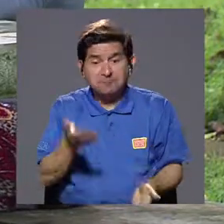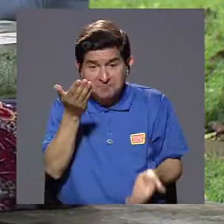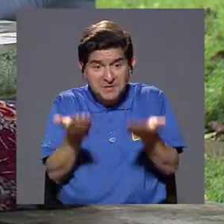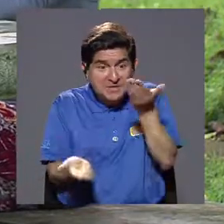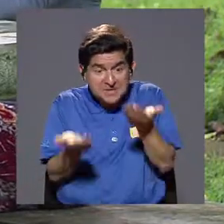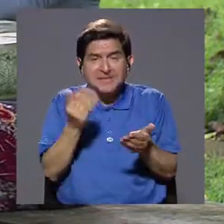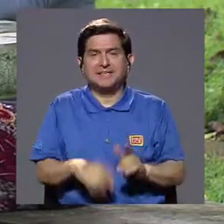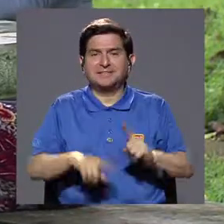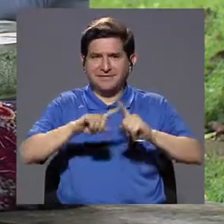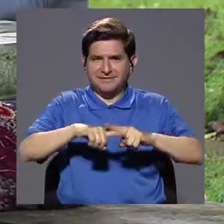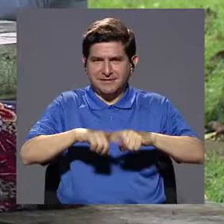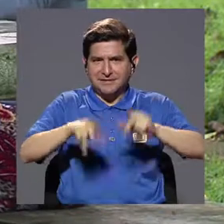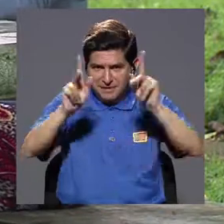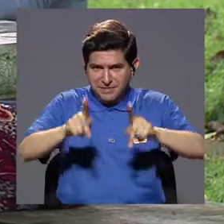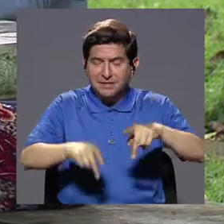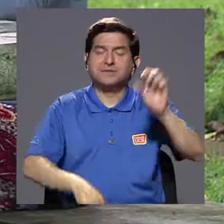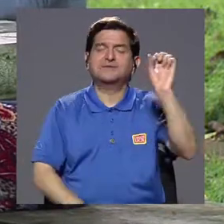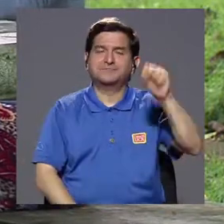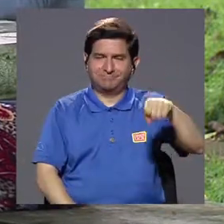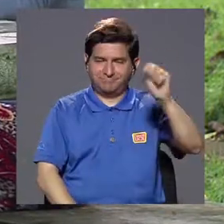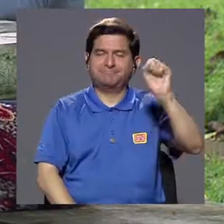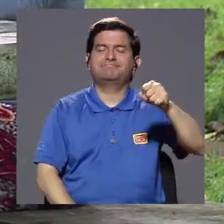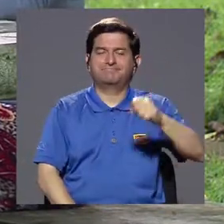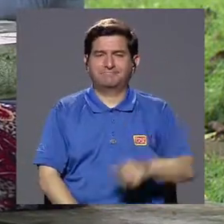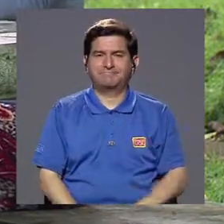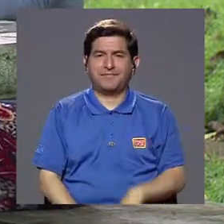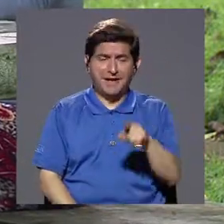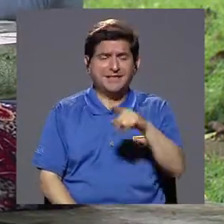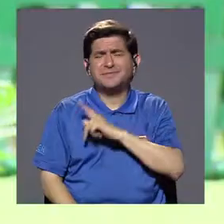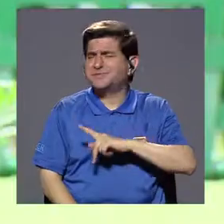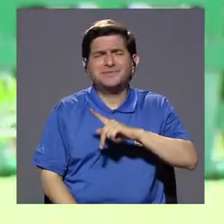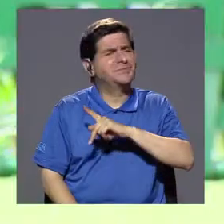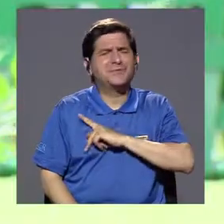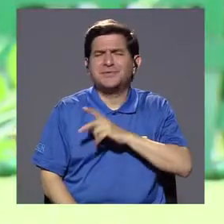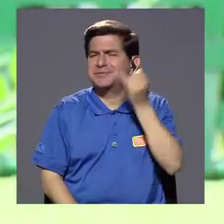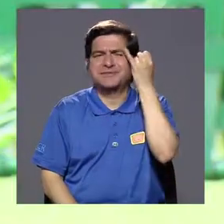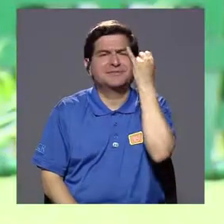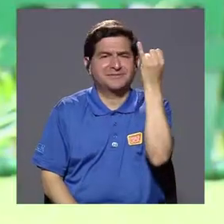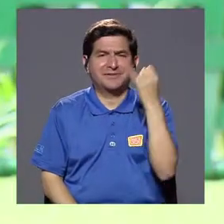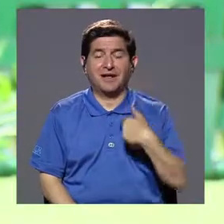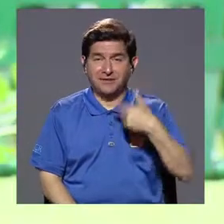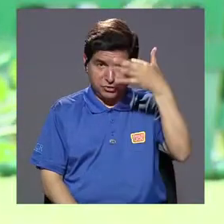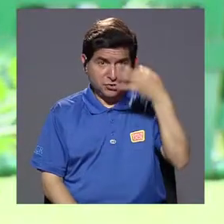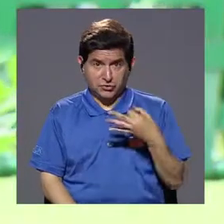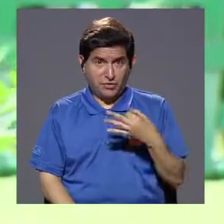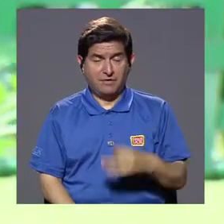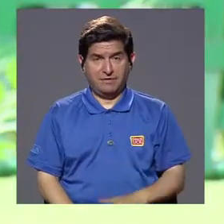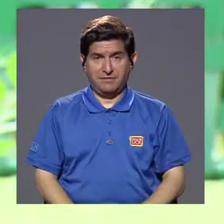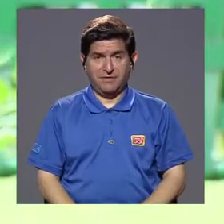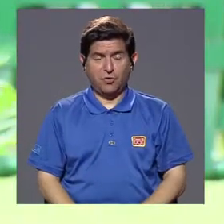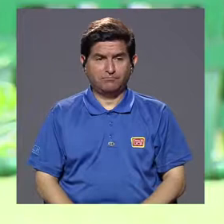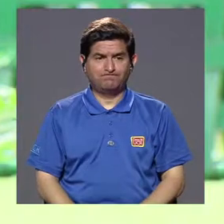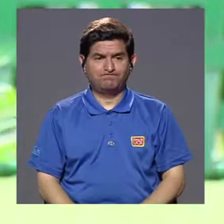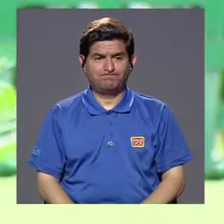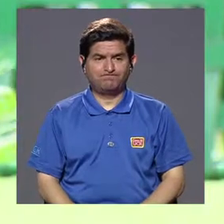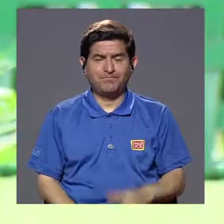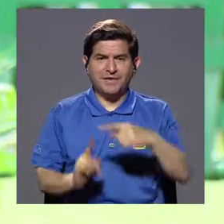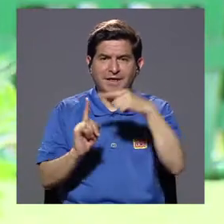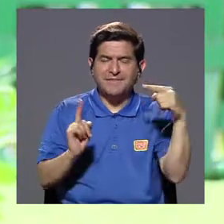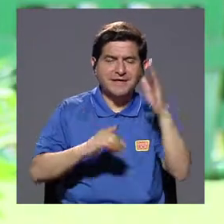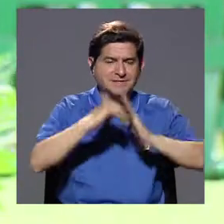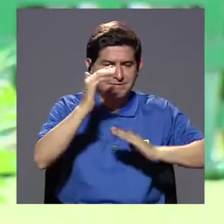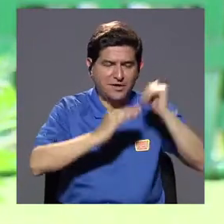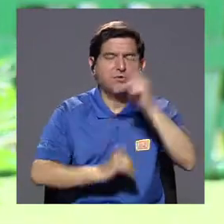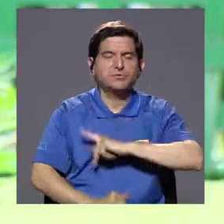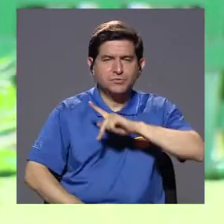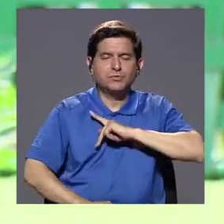depende depende a la persona sí sí es algo muy subjetivo es creo yo que tiene que plantearse desde